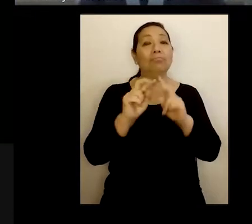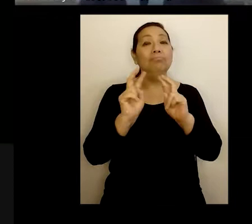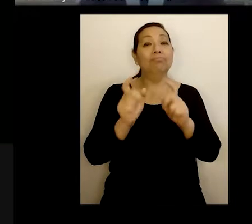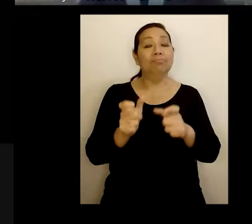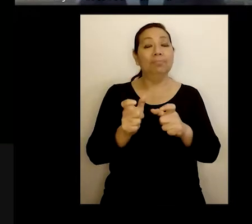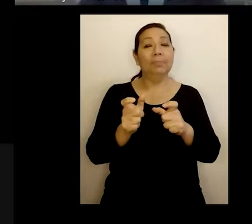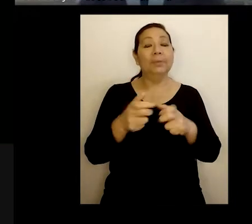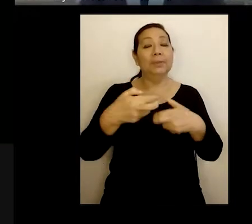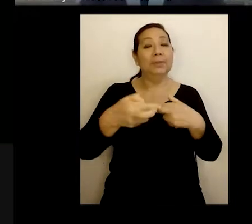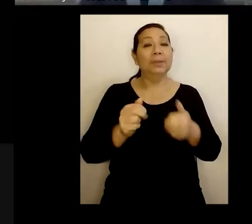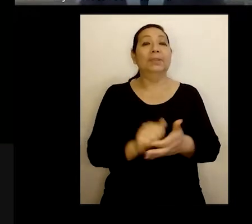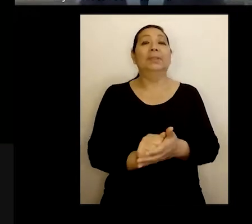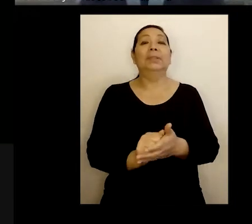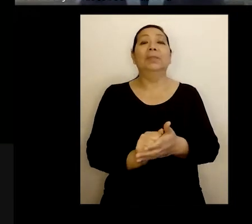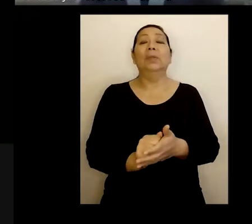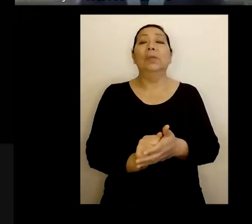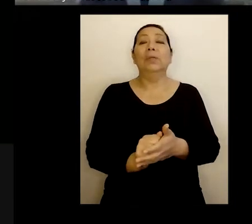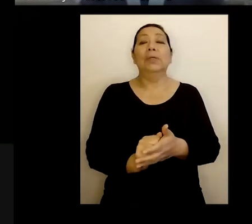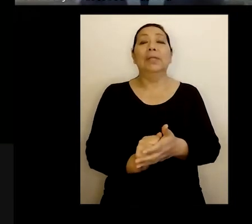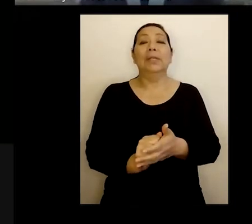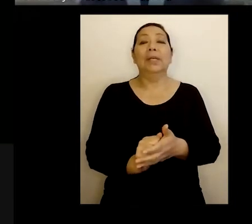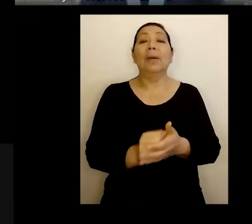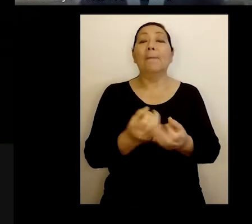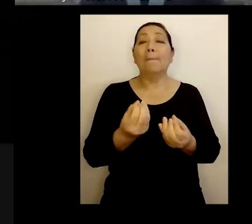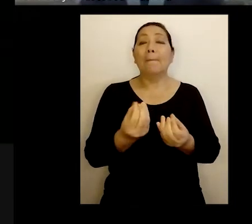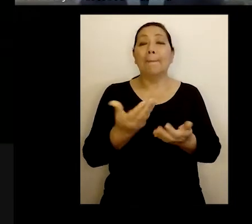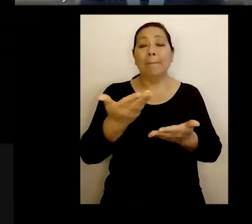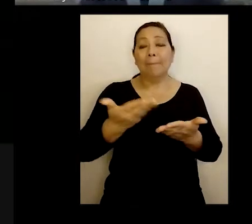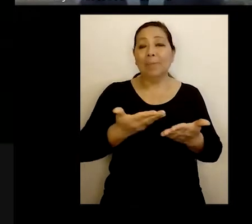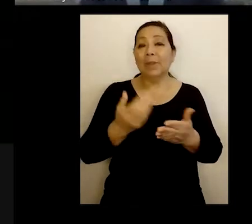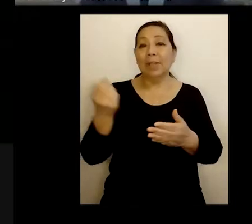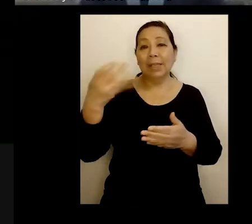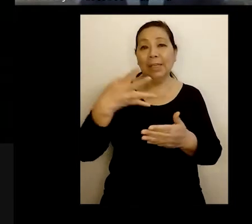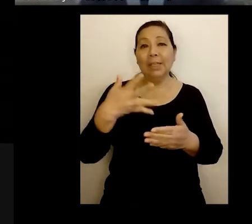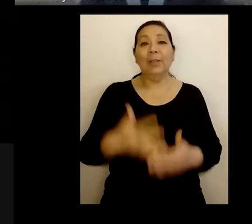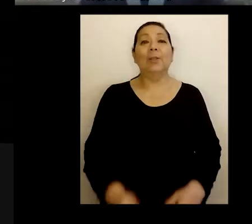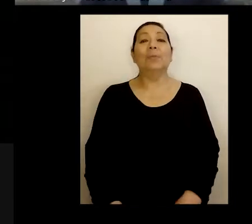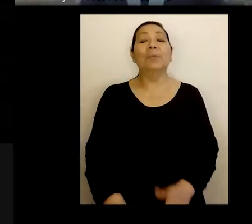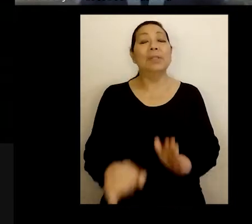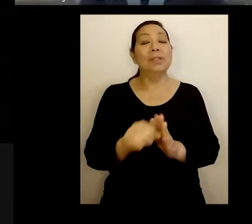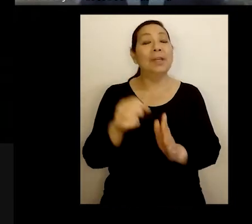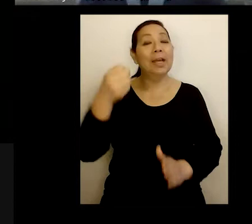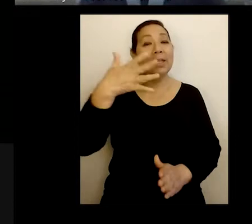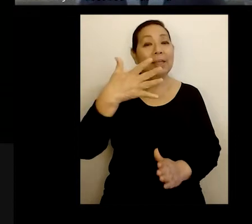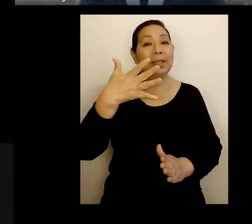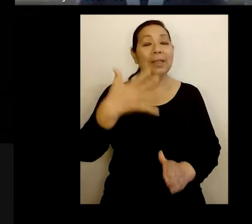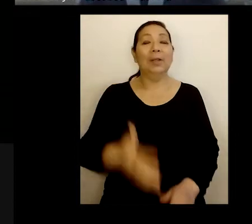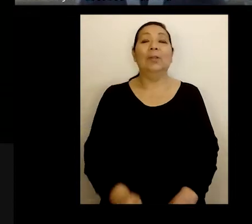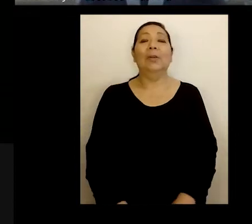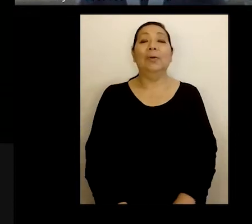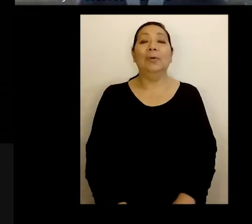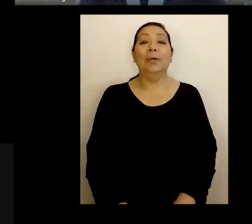observancia al debido proceso y a la tutela judicial, y el artículo 5, el inciso 5